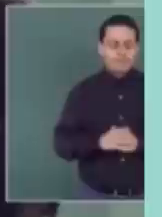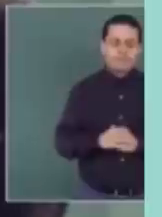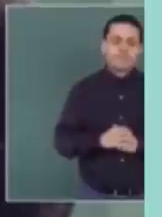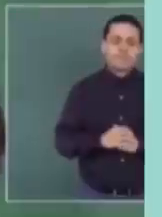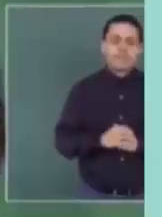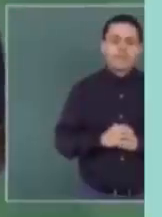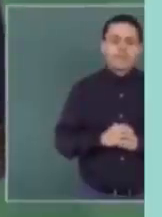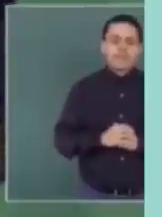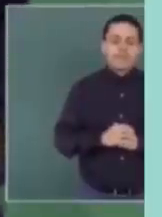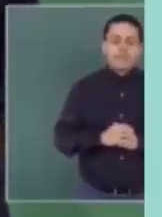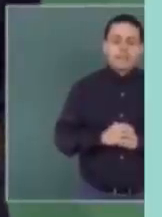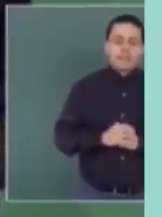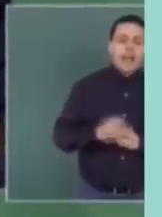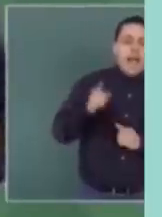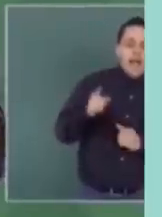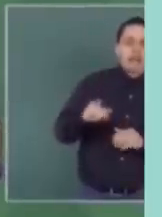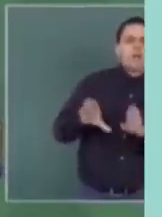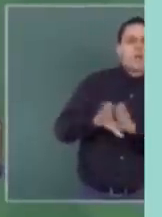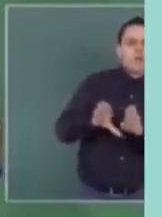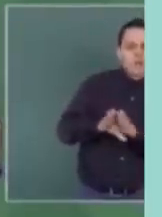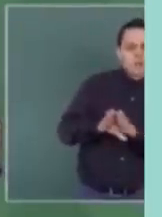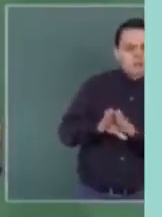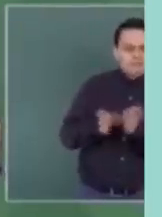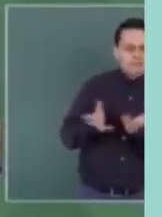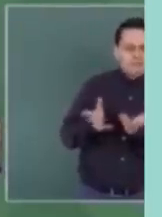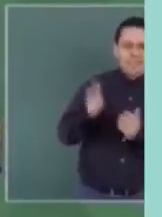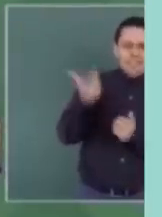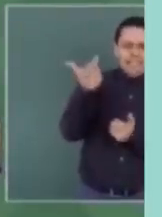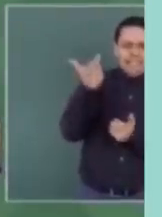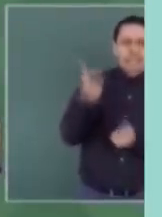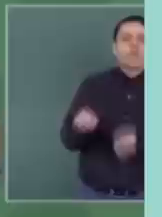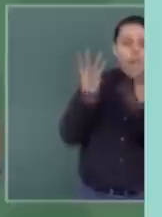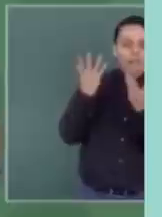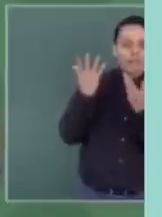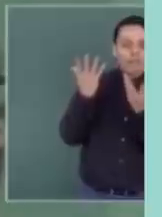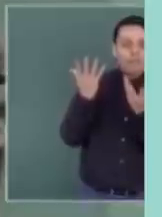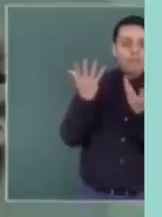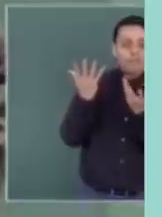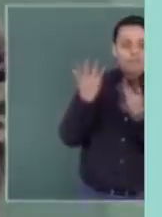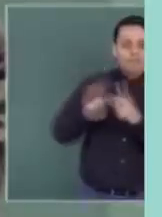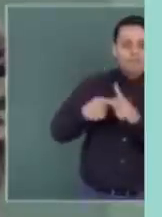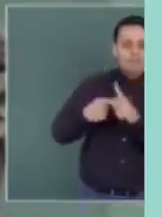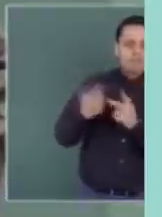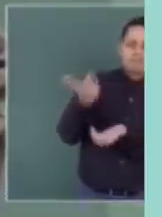No solo es lo cuantitativo, no solo es el monto del dinero,